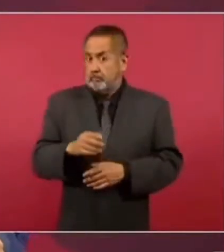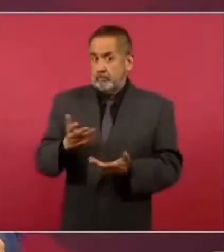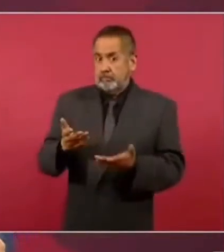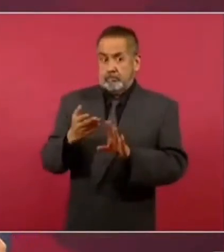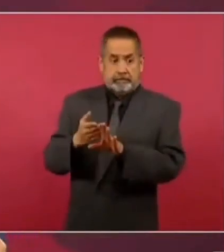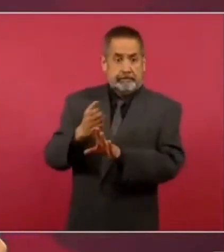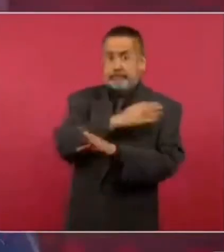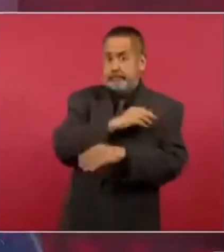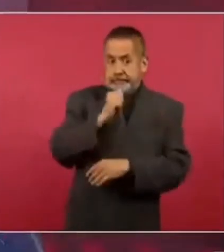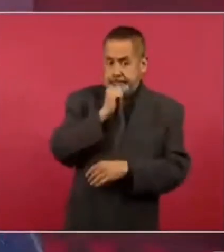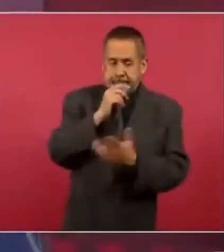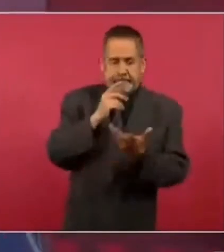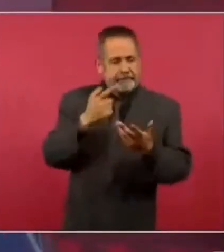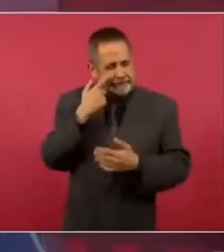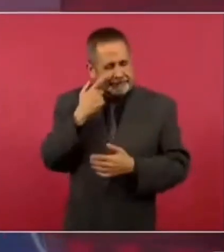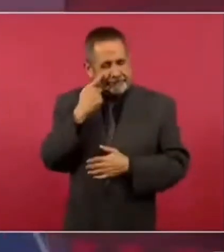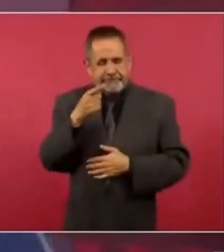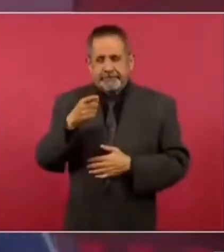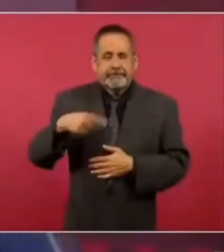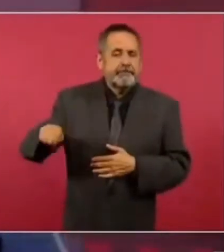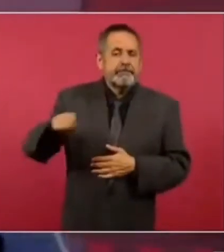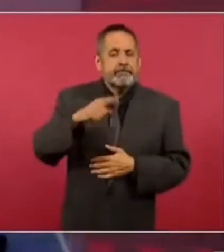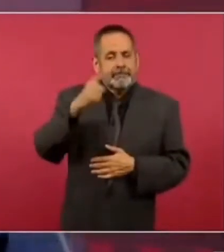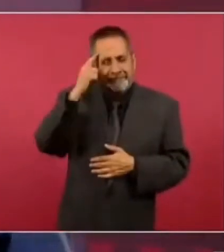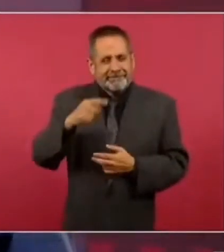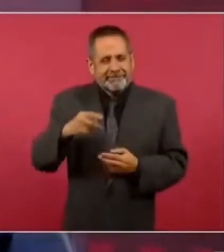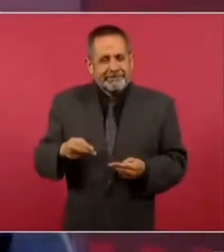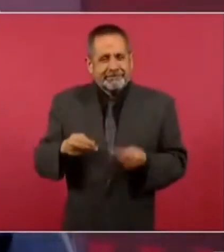como se hizo en todas las privatizaciones,